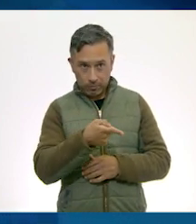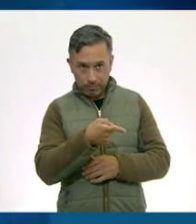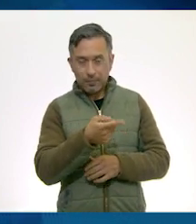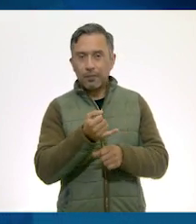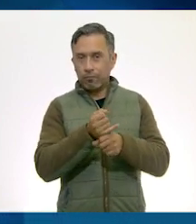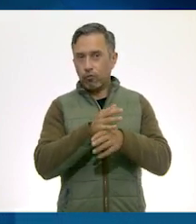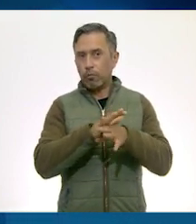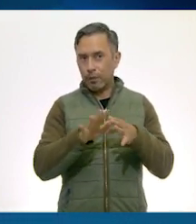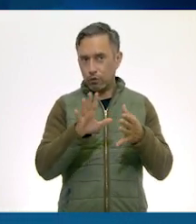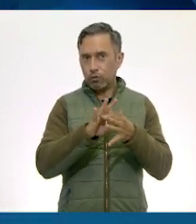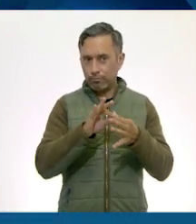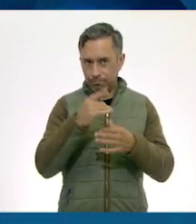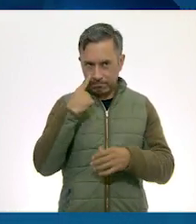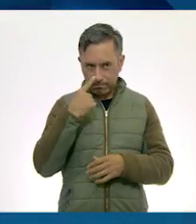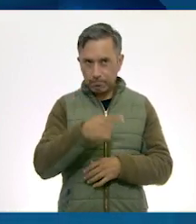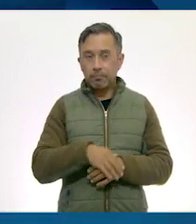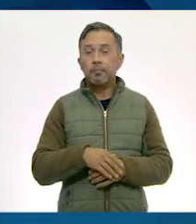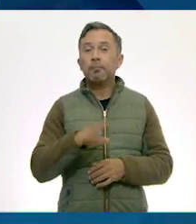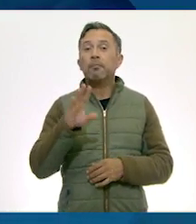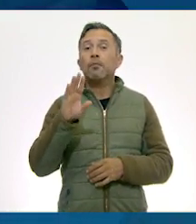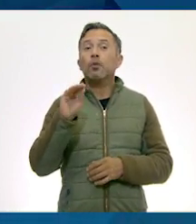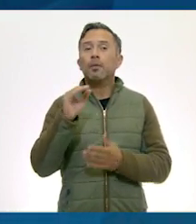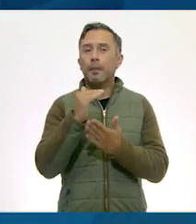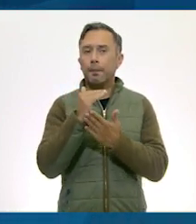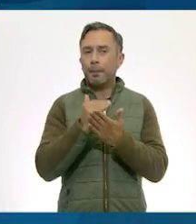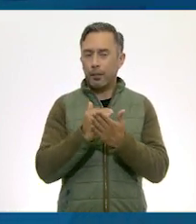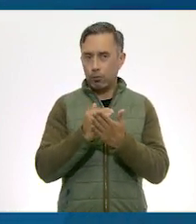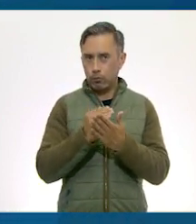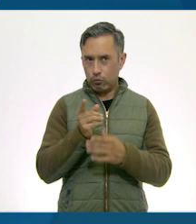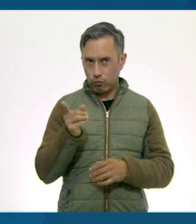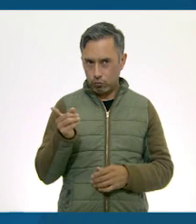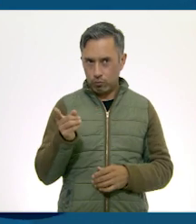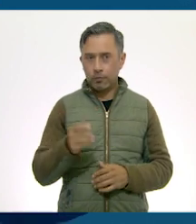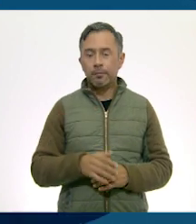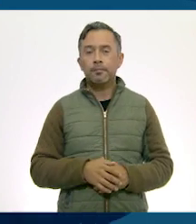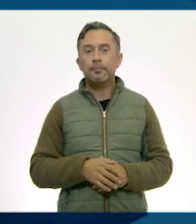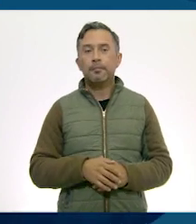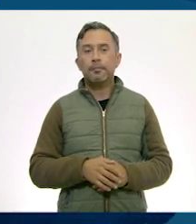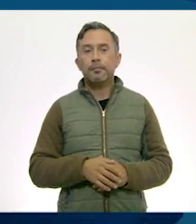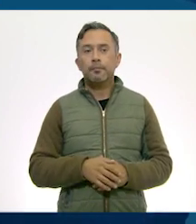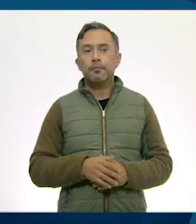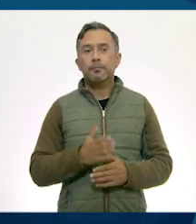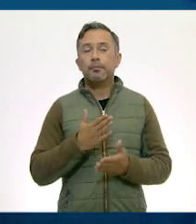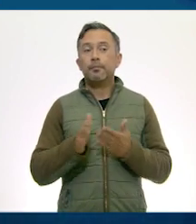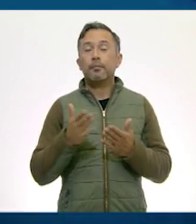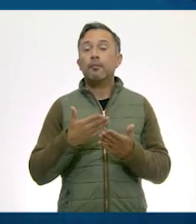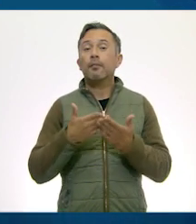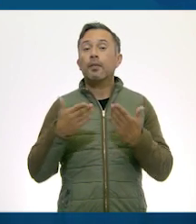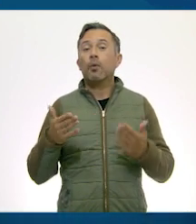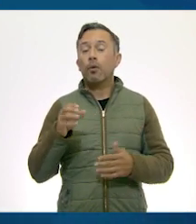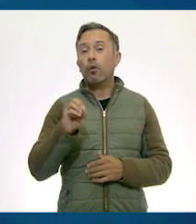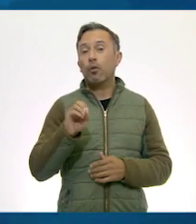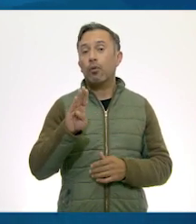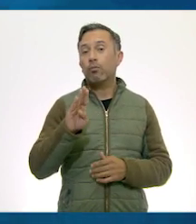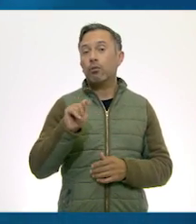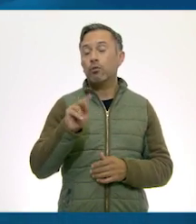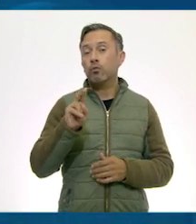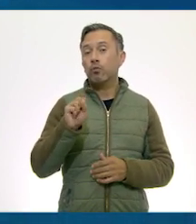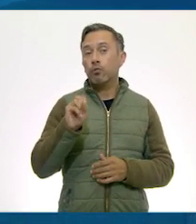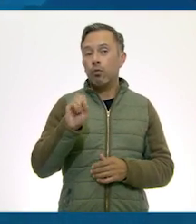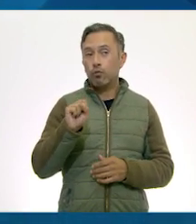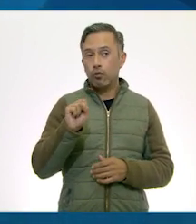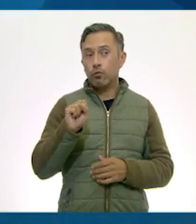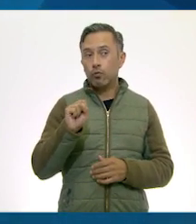información. Menos de 90 grados. Y ahora, los obtusos.